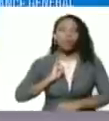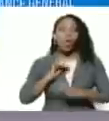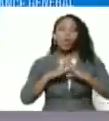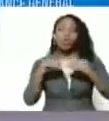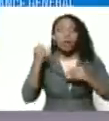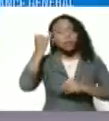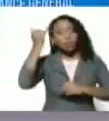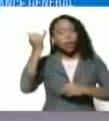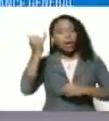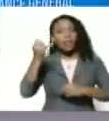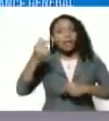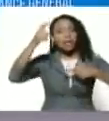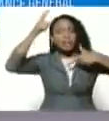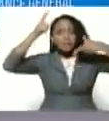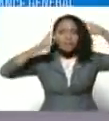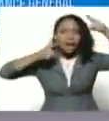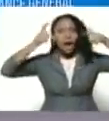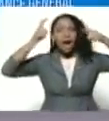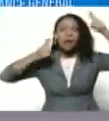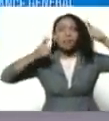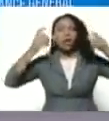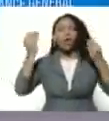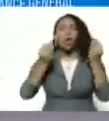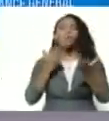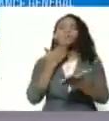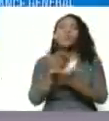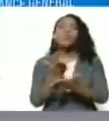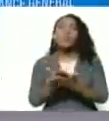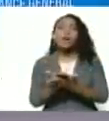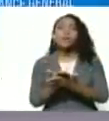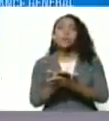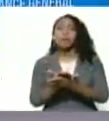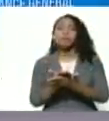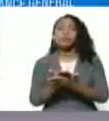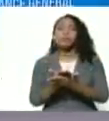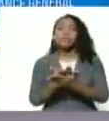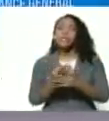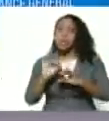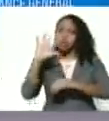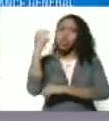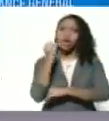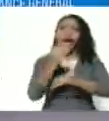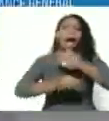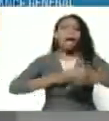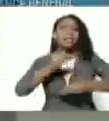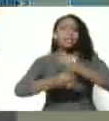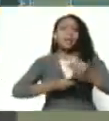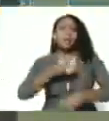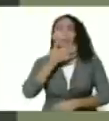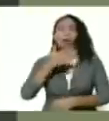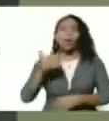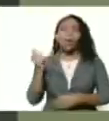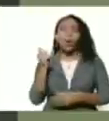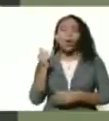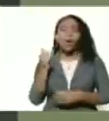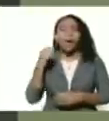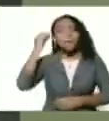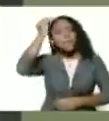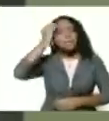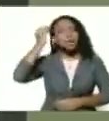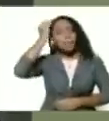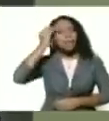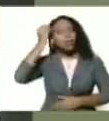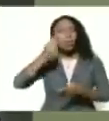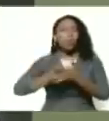la ideología del chavismo como propuesta que logra sintetizar lo mejor del pensamiento y de